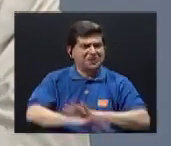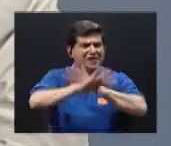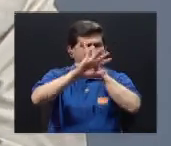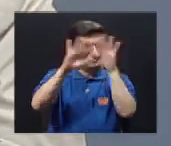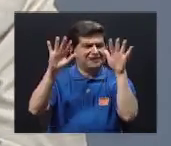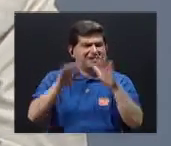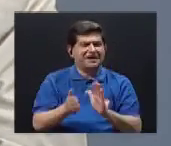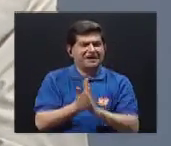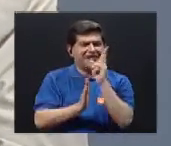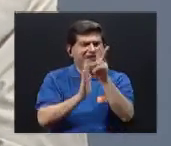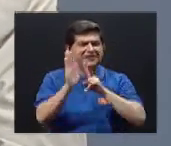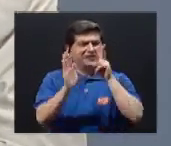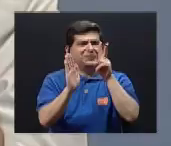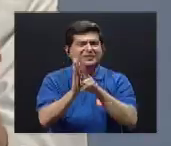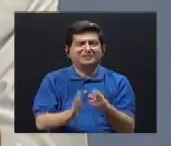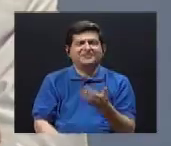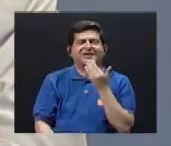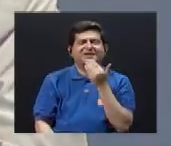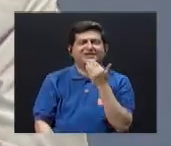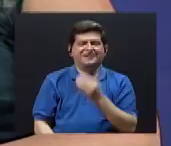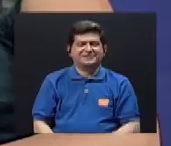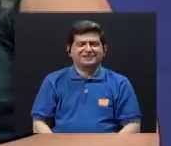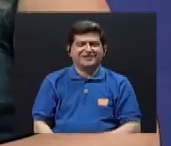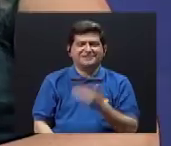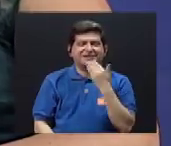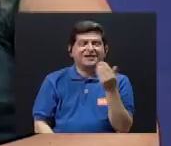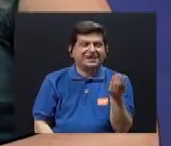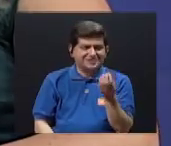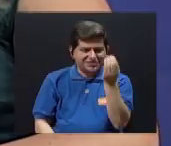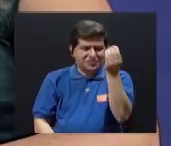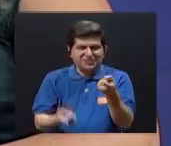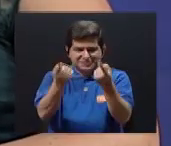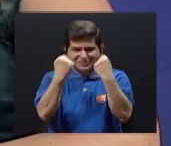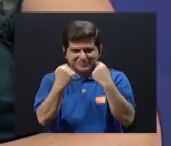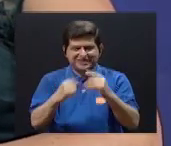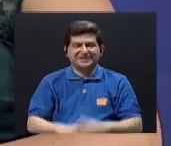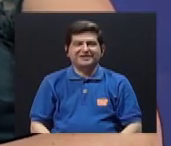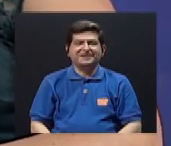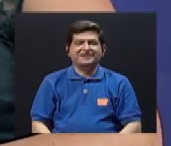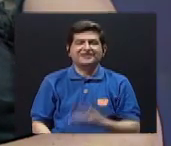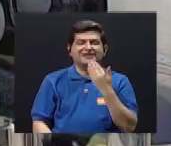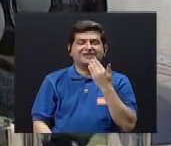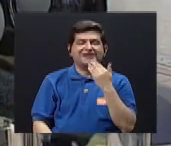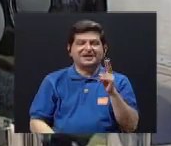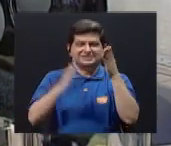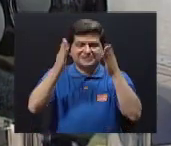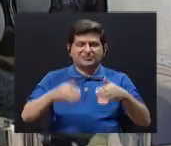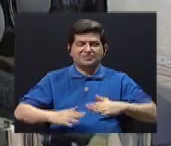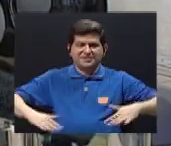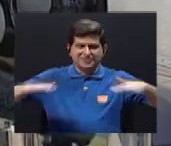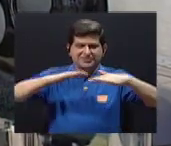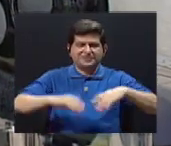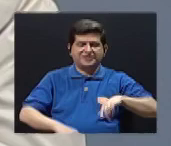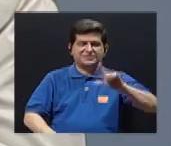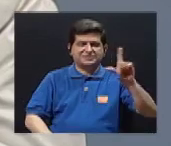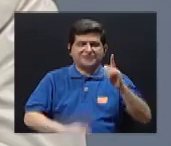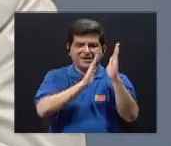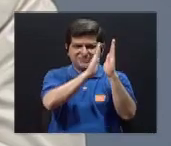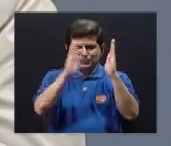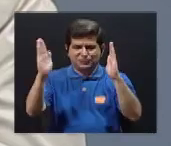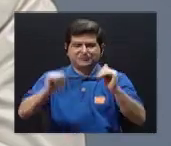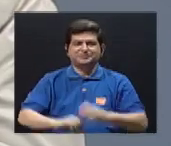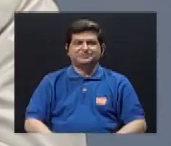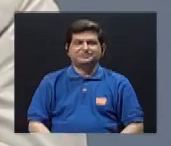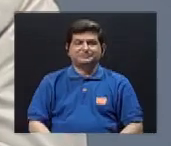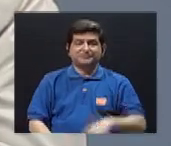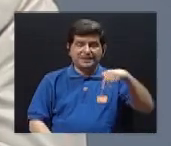clara en este documental. Gracias. Muchas gracias muchachos por haber venido. Gracias a nuestros compañeros del set de Lunes de